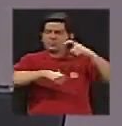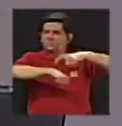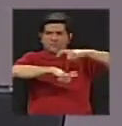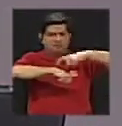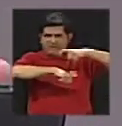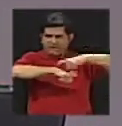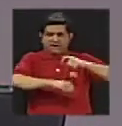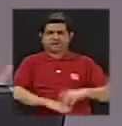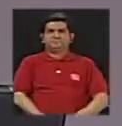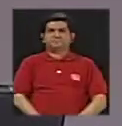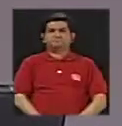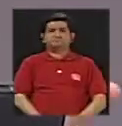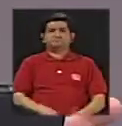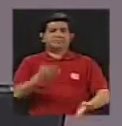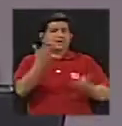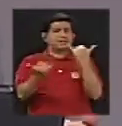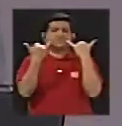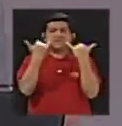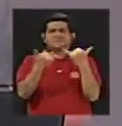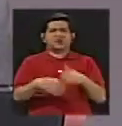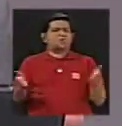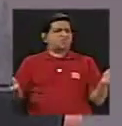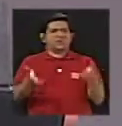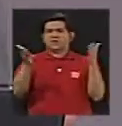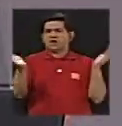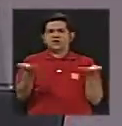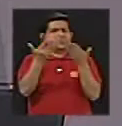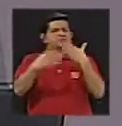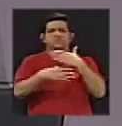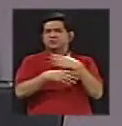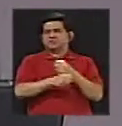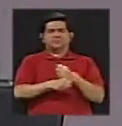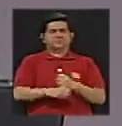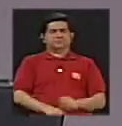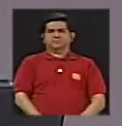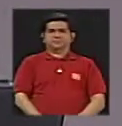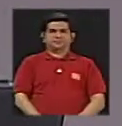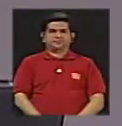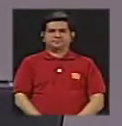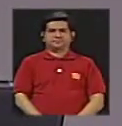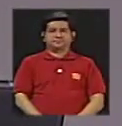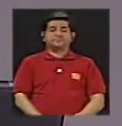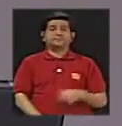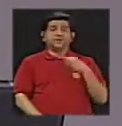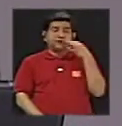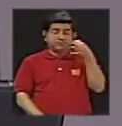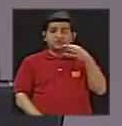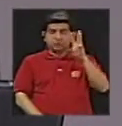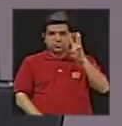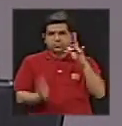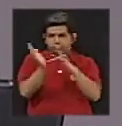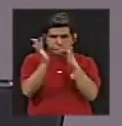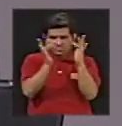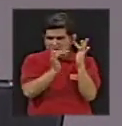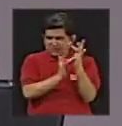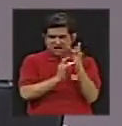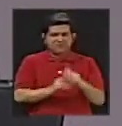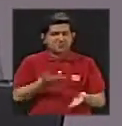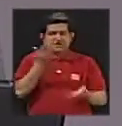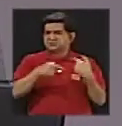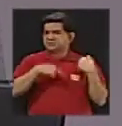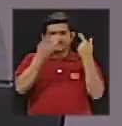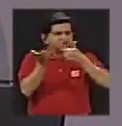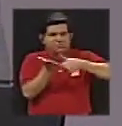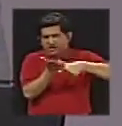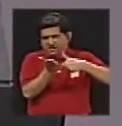fase, no estarían tan motivados para hacerlo ahora, el próximo 6 de abril. Y